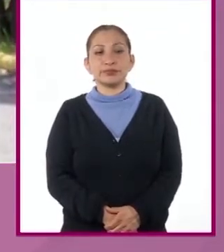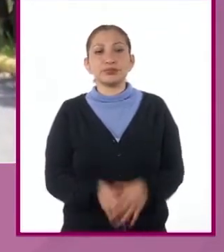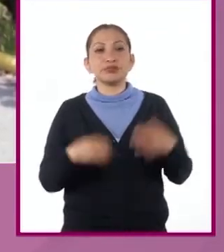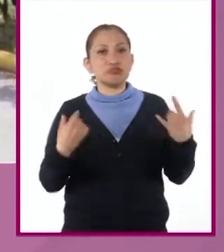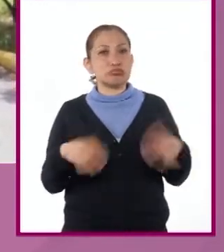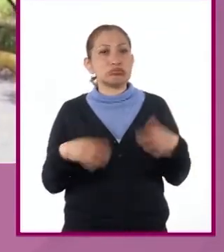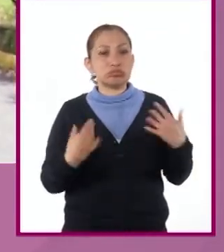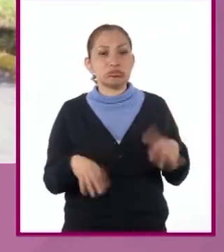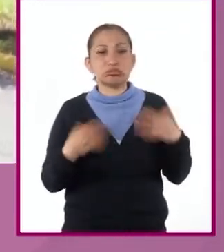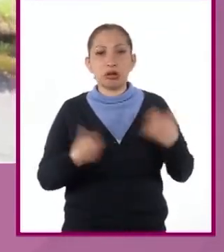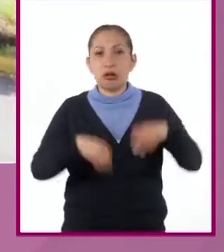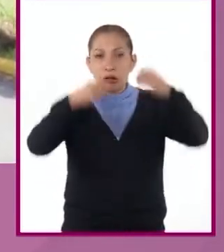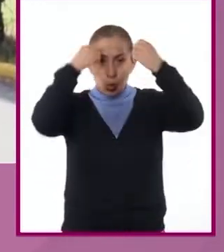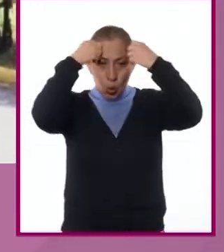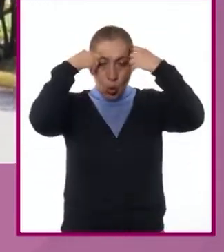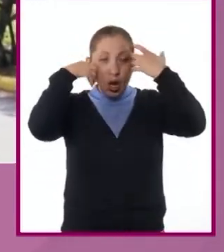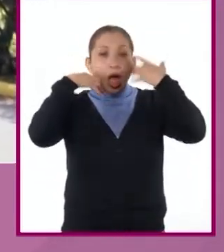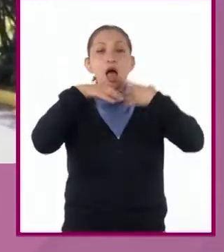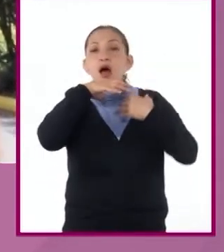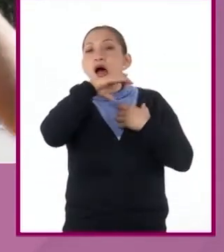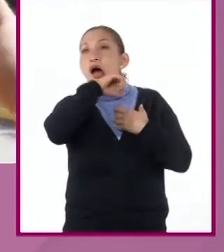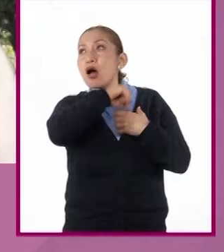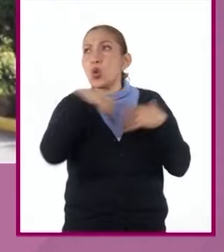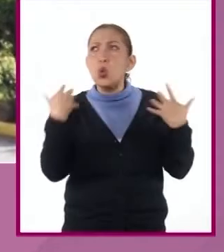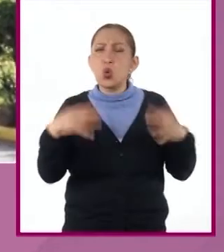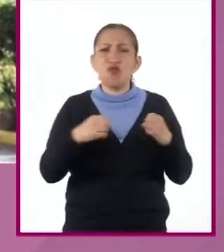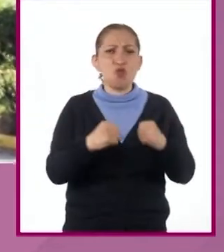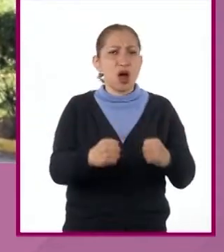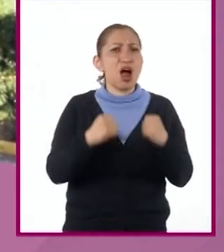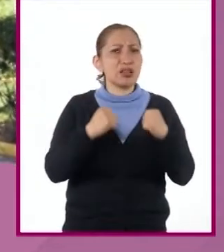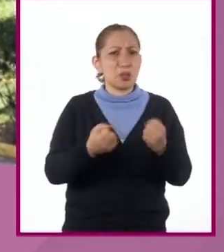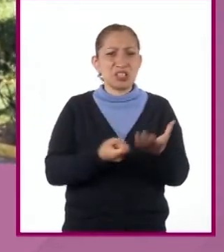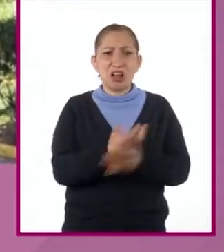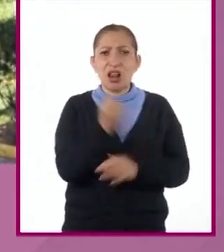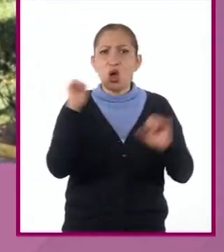Rayos, estoy sudando. El calor es demasiado fuerte para